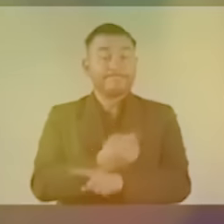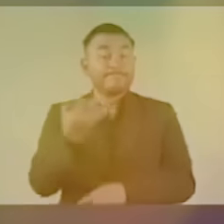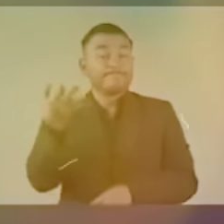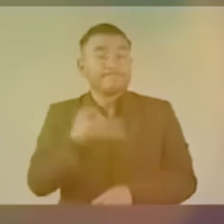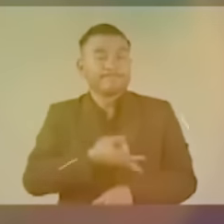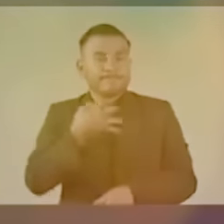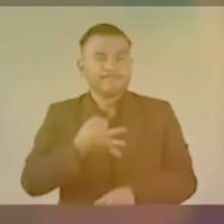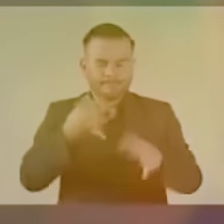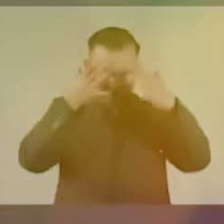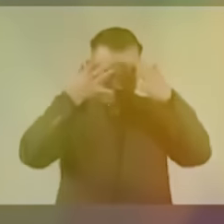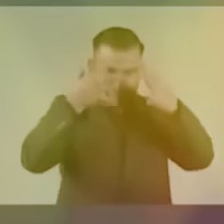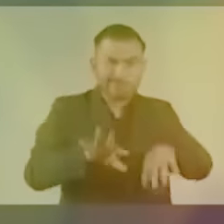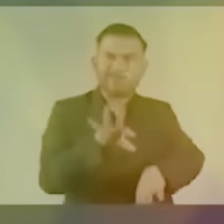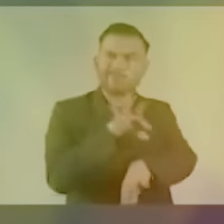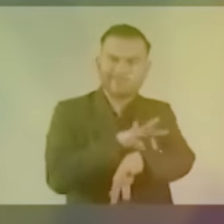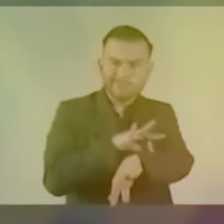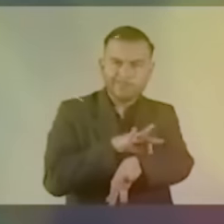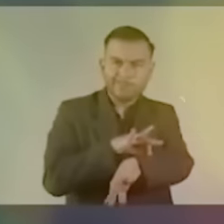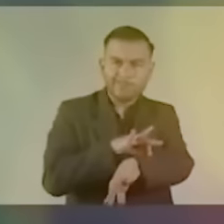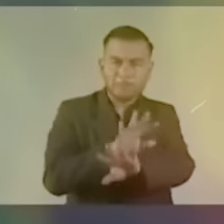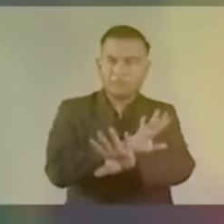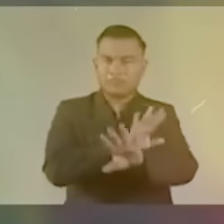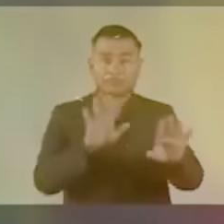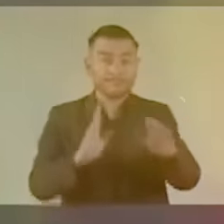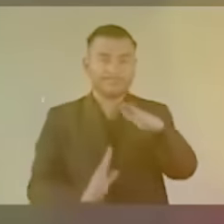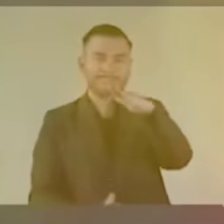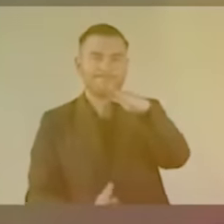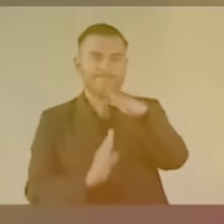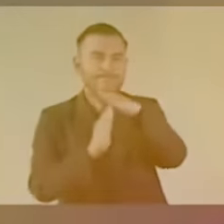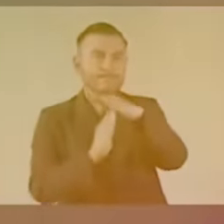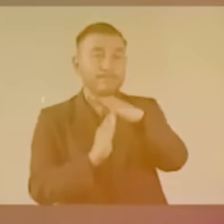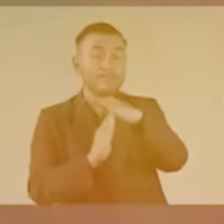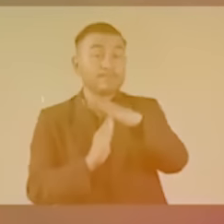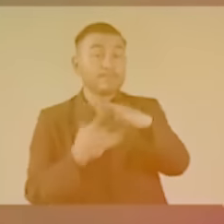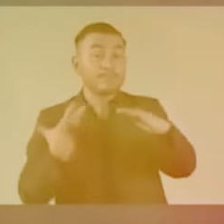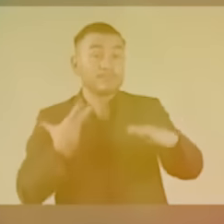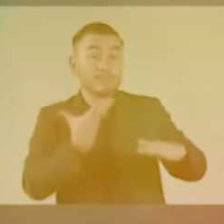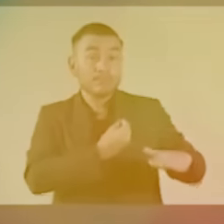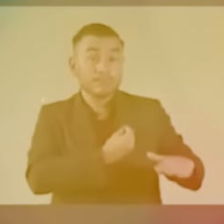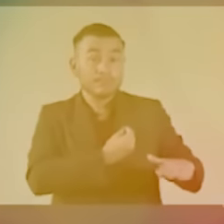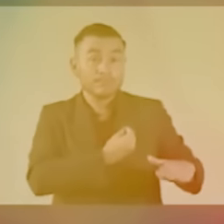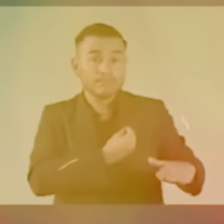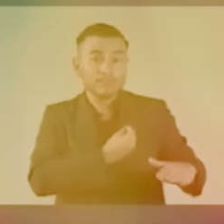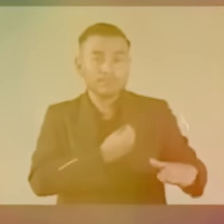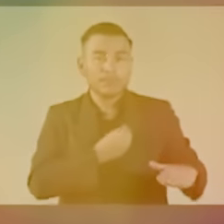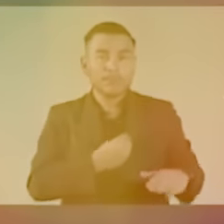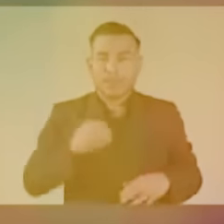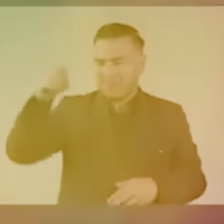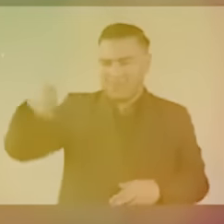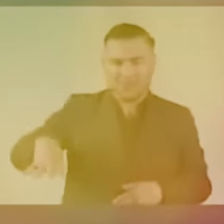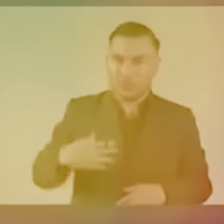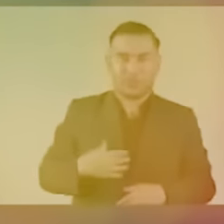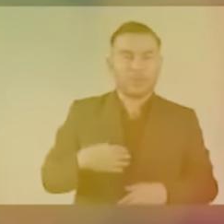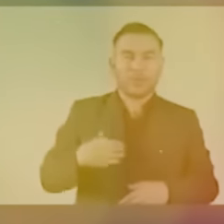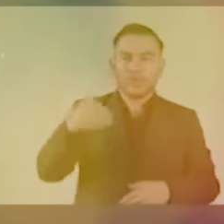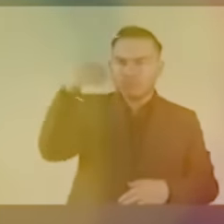decidir nosotros mismos que debemos de dejar de matarnos. Debemos de decidir nosotros mismos que dejemos de botar basura en la calle. Debemos